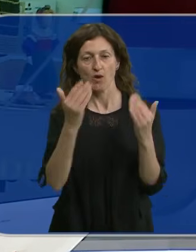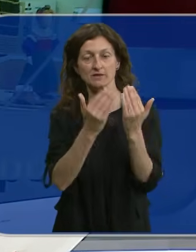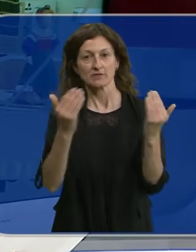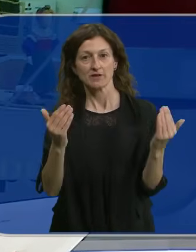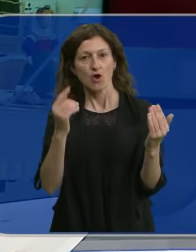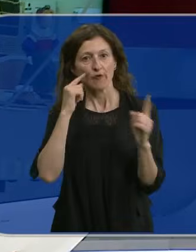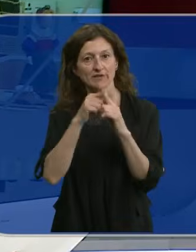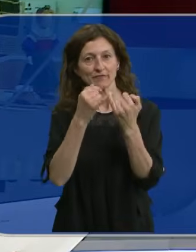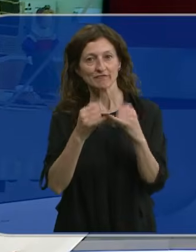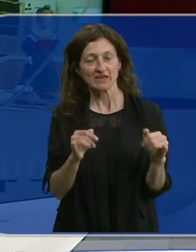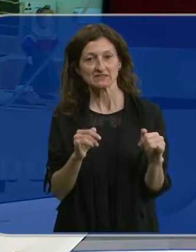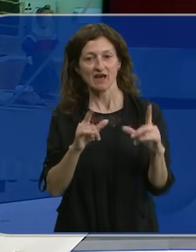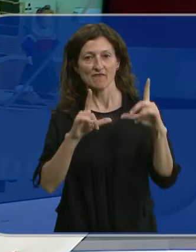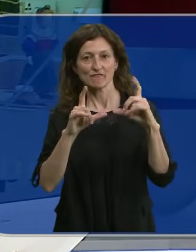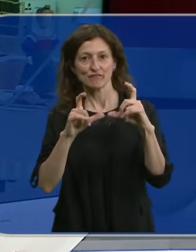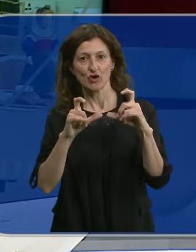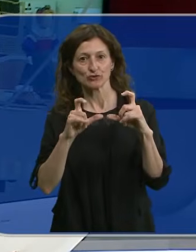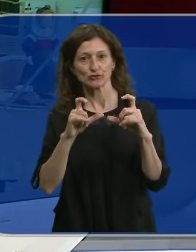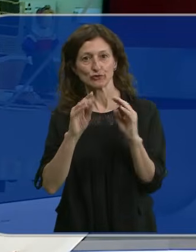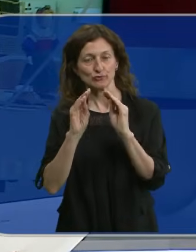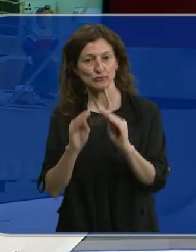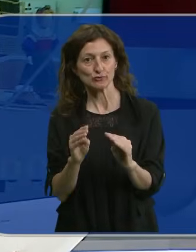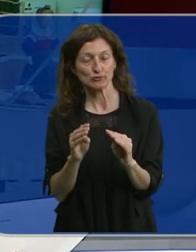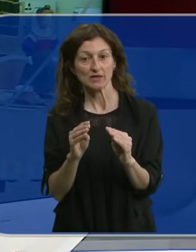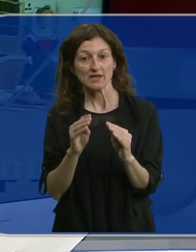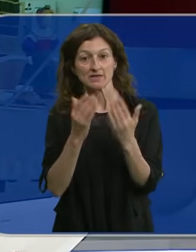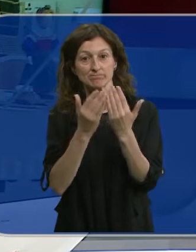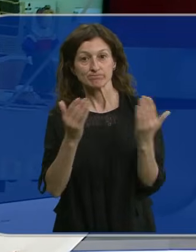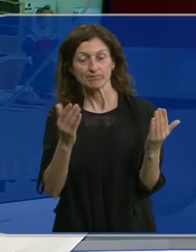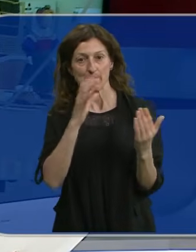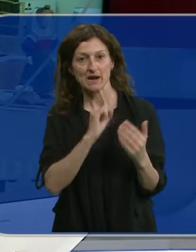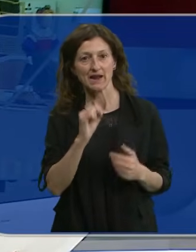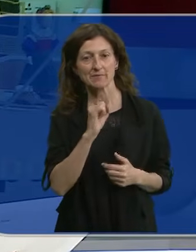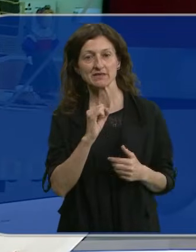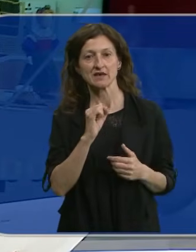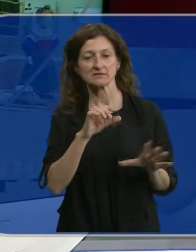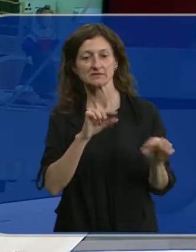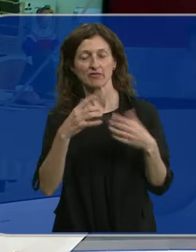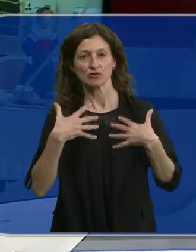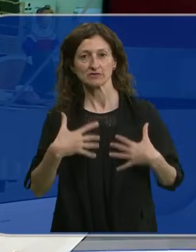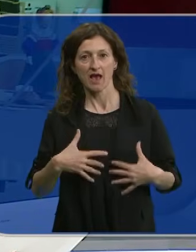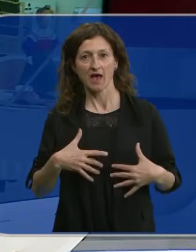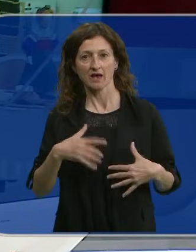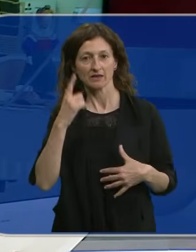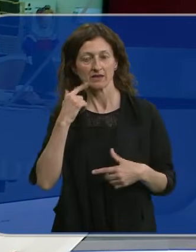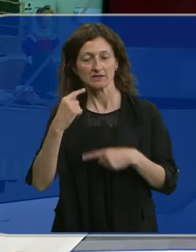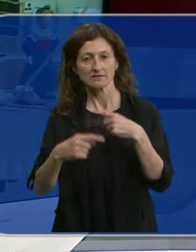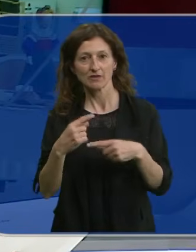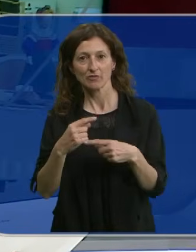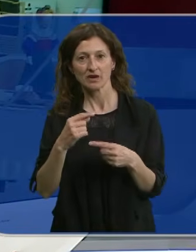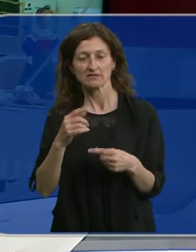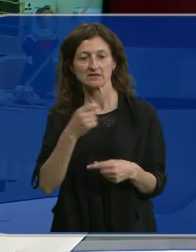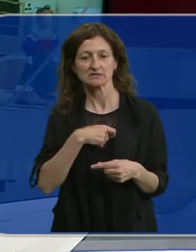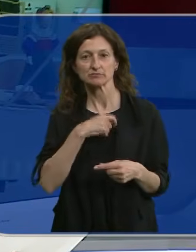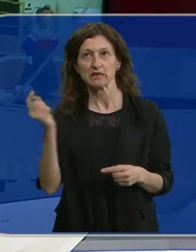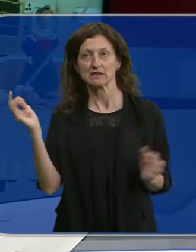exposiciones Objetivo Fiesta, con fotografías etnográficas y una galería de las maravillas con una selección de trajes tradicionales llegados de diferentes